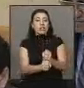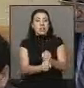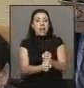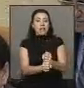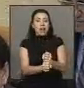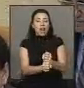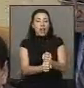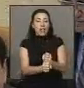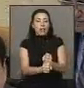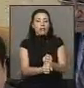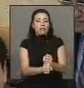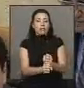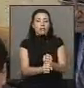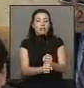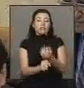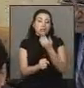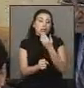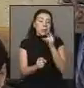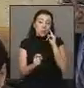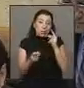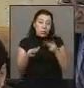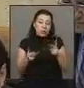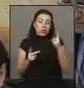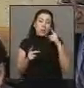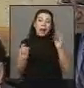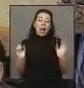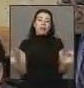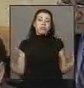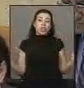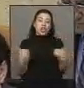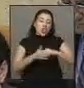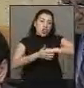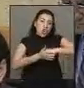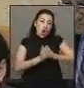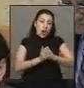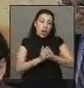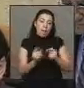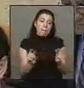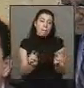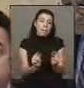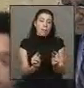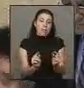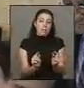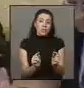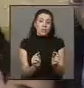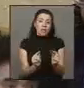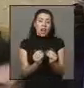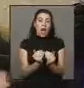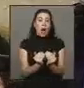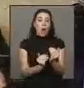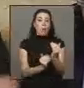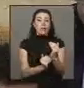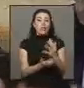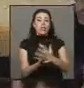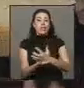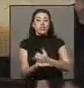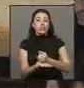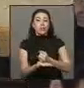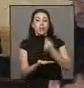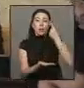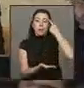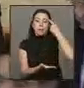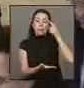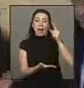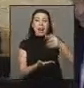trabajadores, perfectamente tenemos atribuciones para congelar parcialmente el incremento de remuneraciones